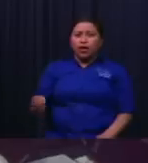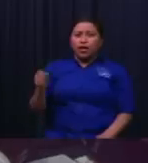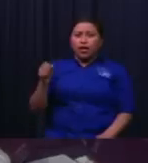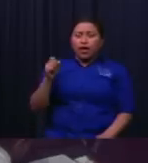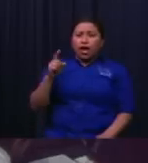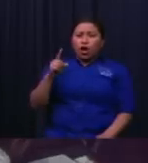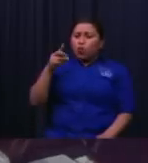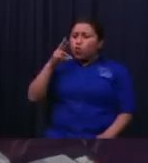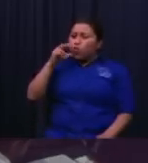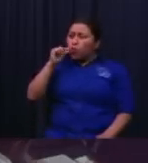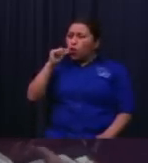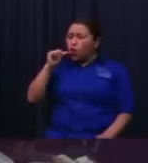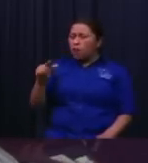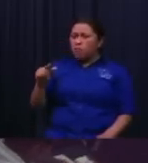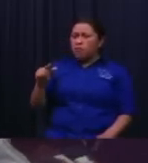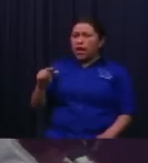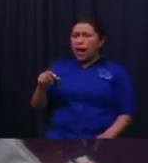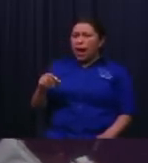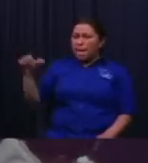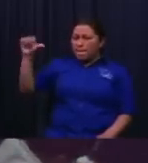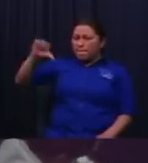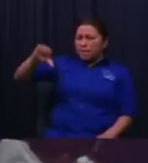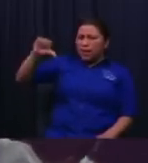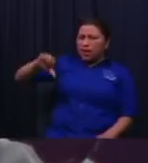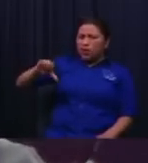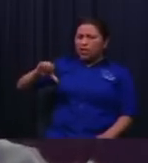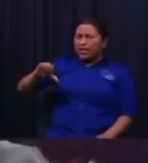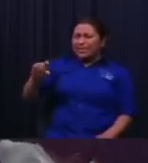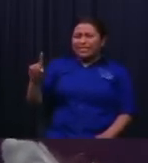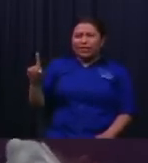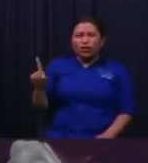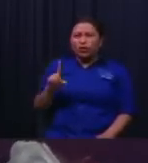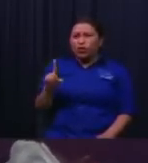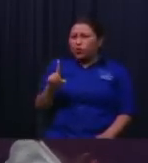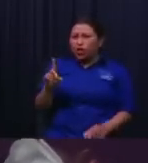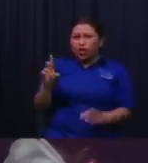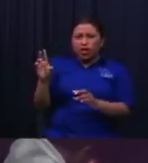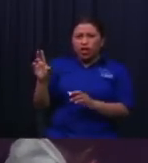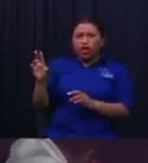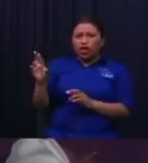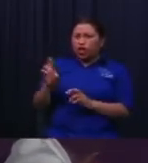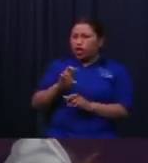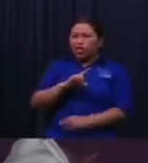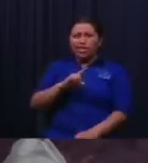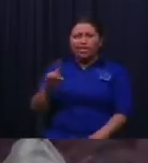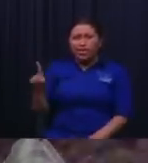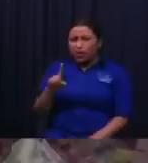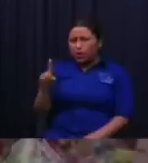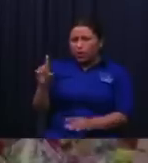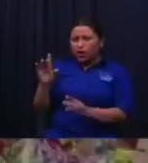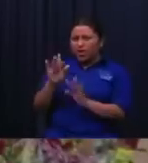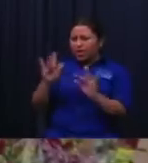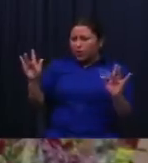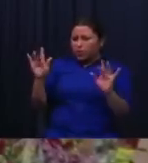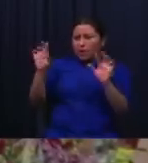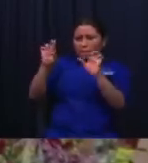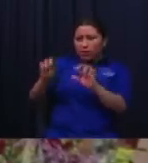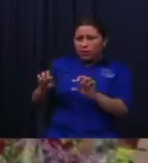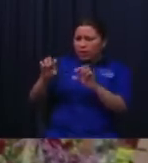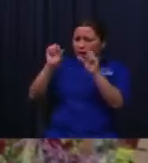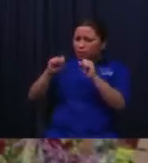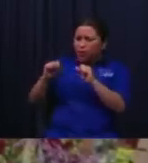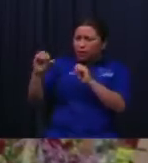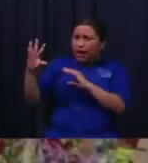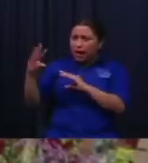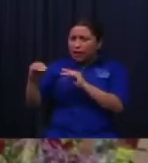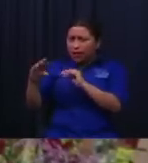es un hombre tan perverso que no hay quien pueda hablarle. Mira, hermano. Era amargo lo que mire, Nabal